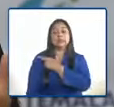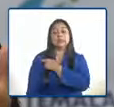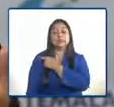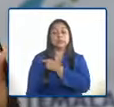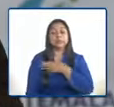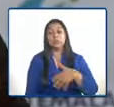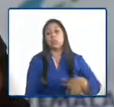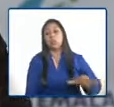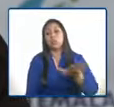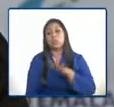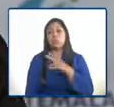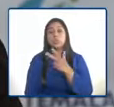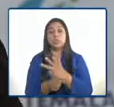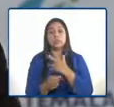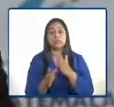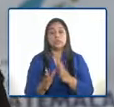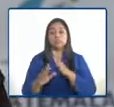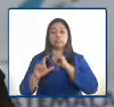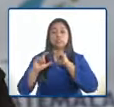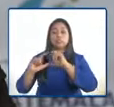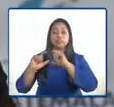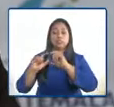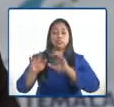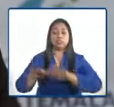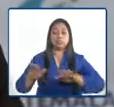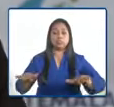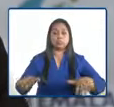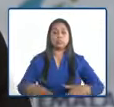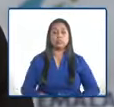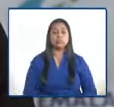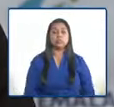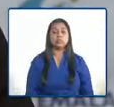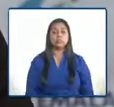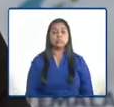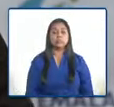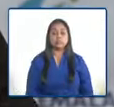los guatemaltecos proteger a la niñez guatemalteca.